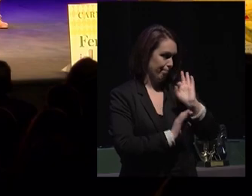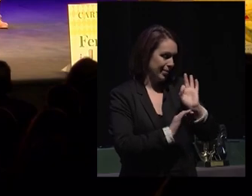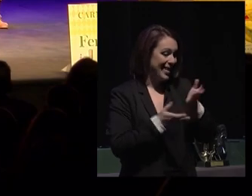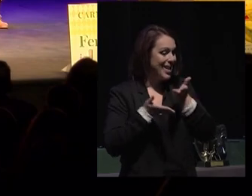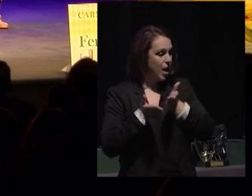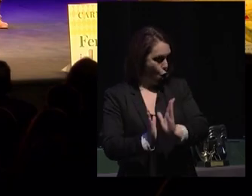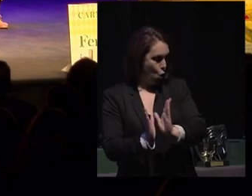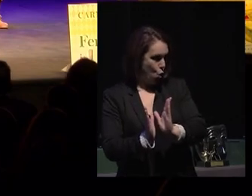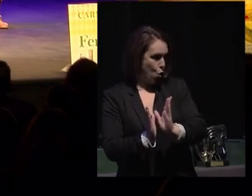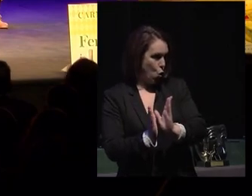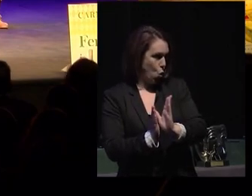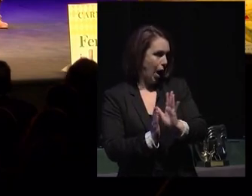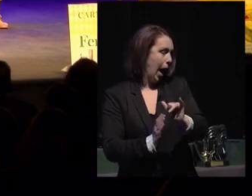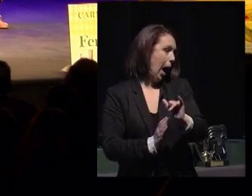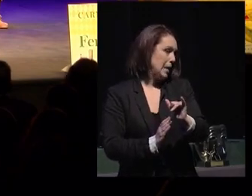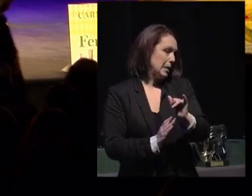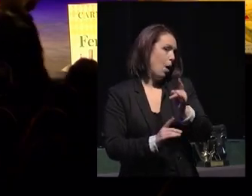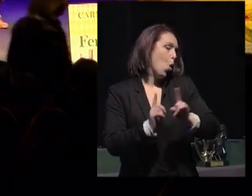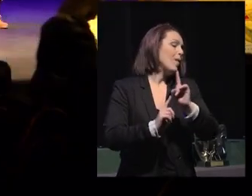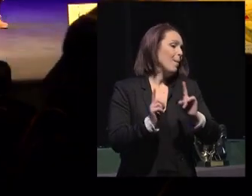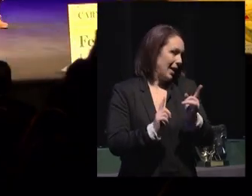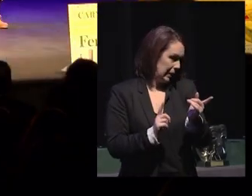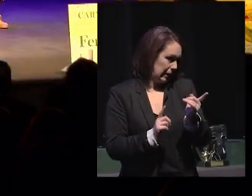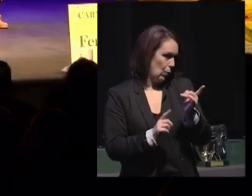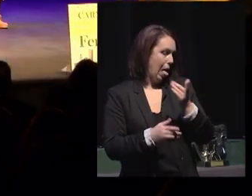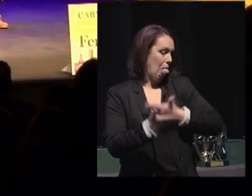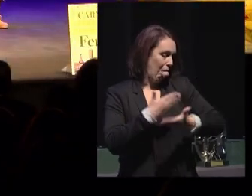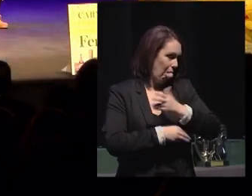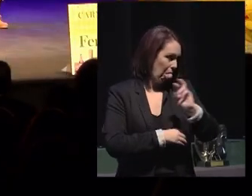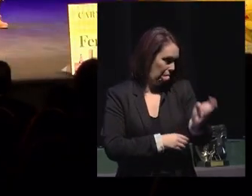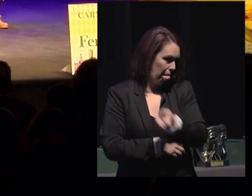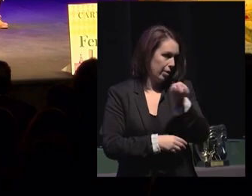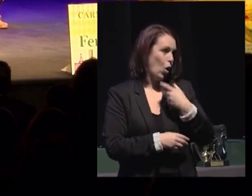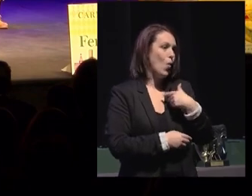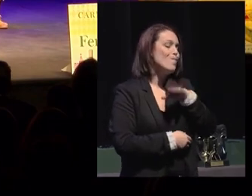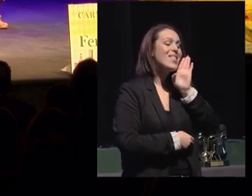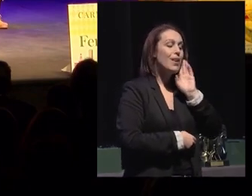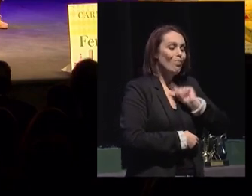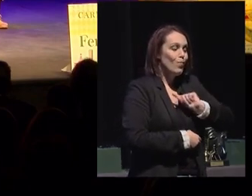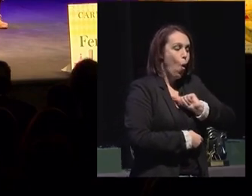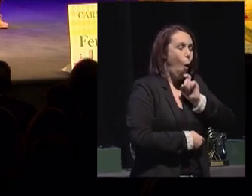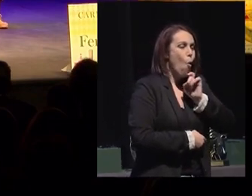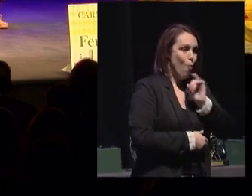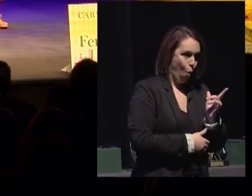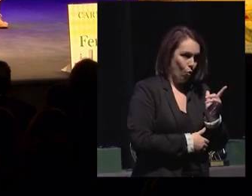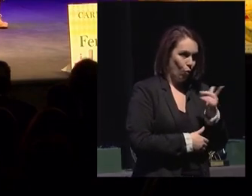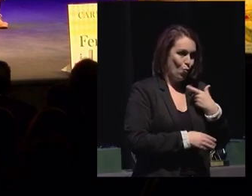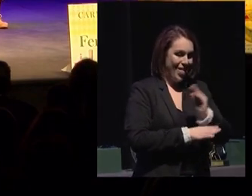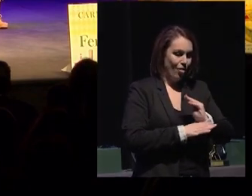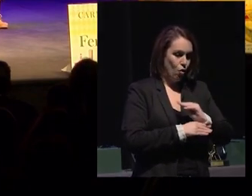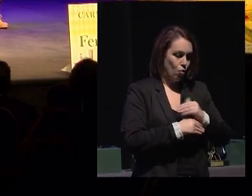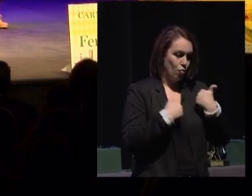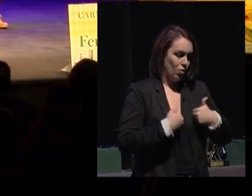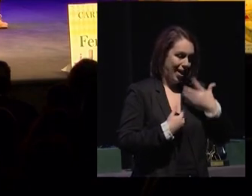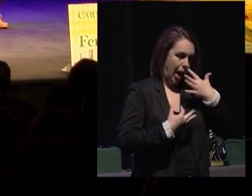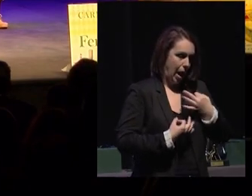hijo con problemas y de cómo vive esa madre, cómo el cuidador vive su realidad.